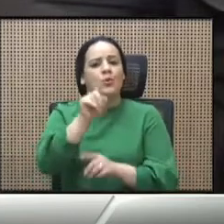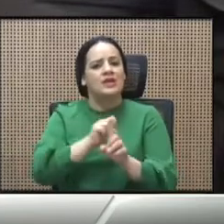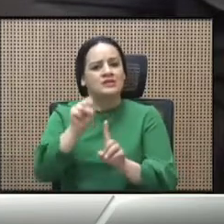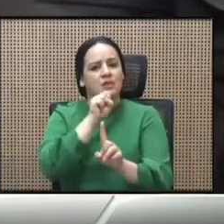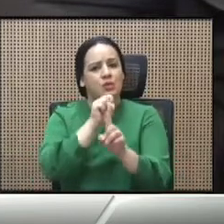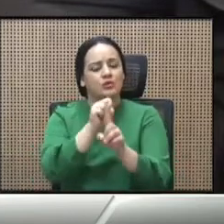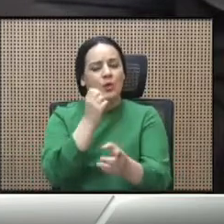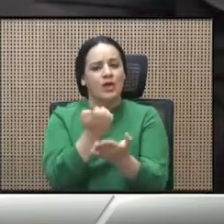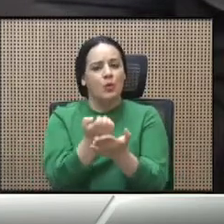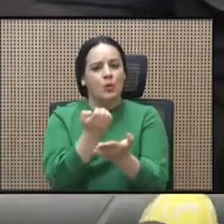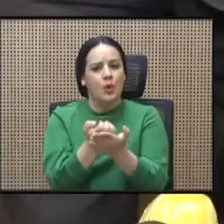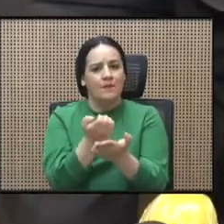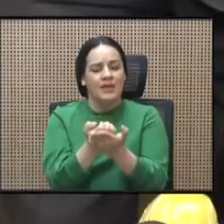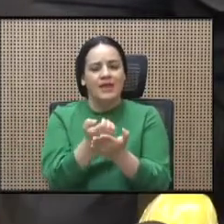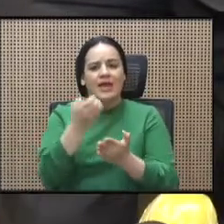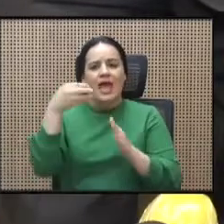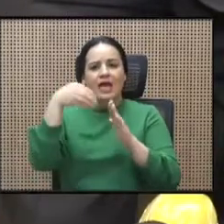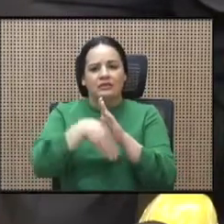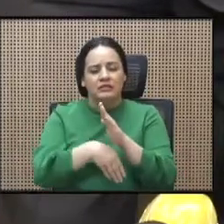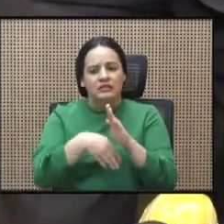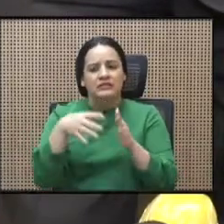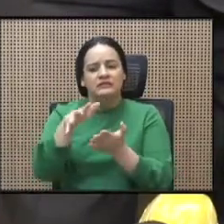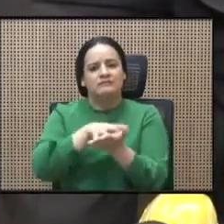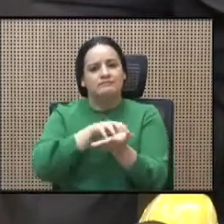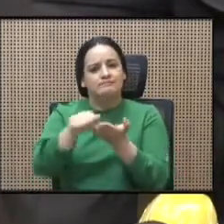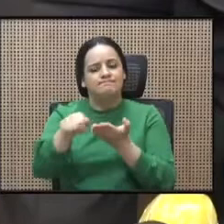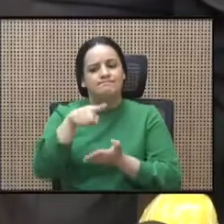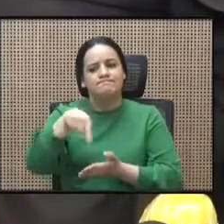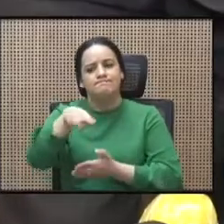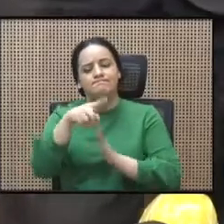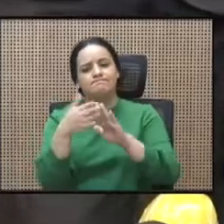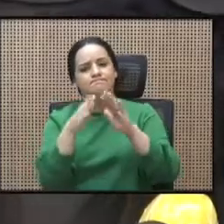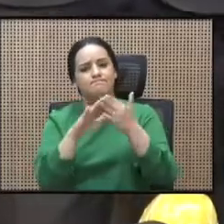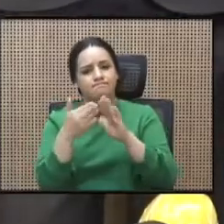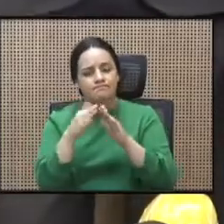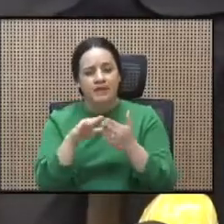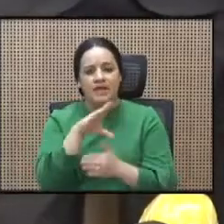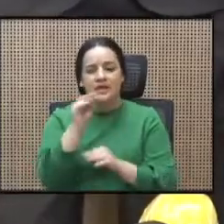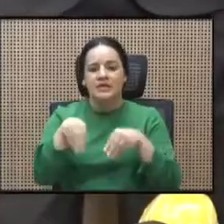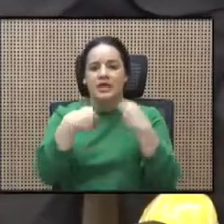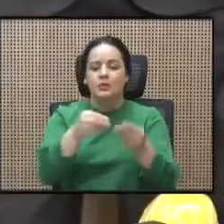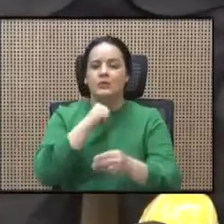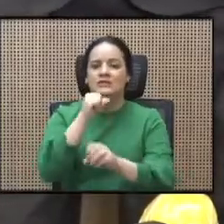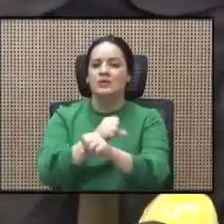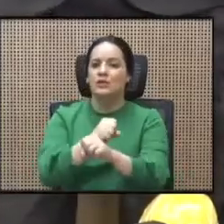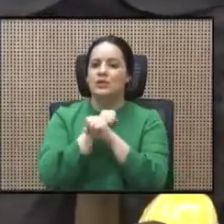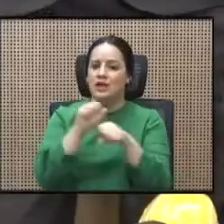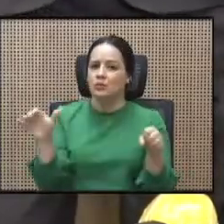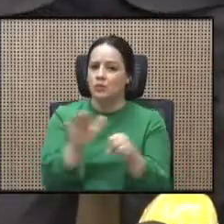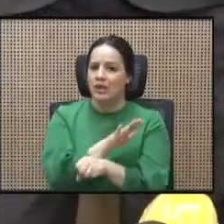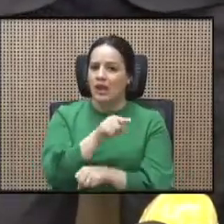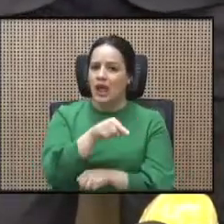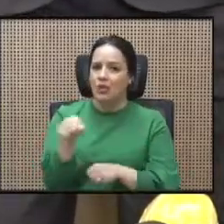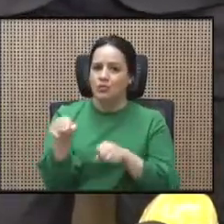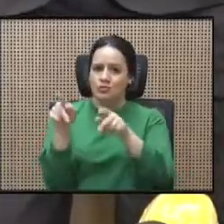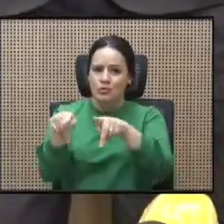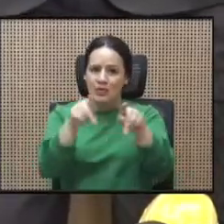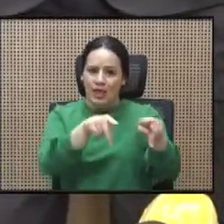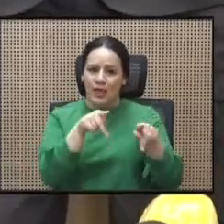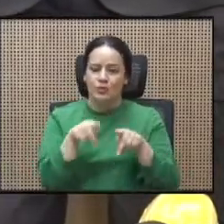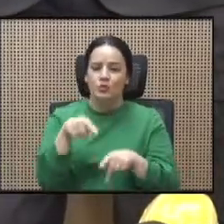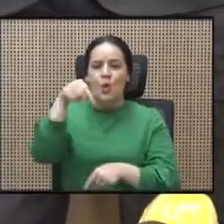por los delitos de casos por corrupción debido a que las impunidades de los delitos de corrupción no afectan gravemente la